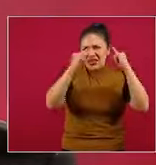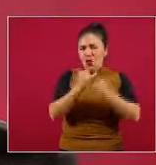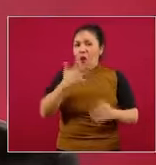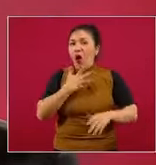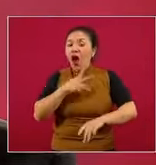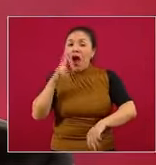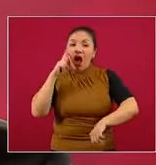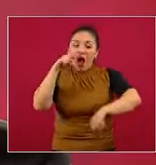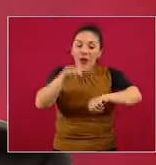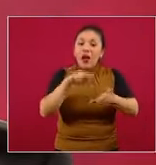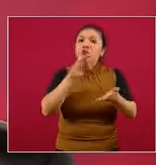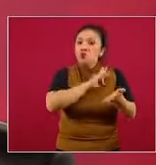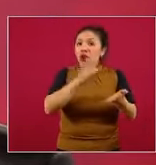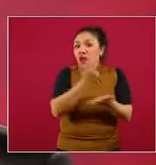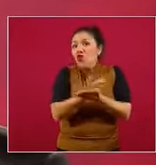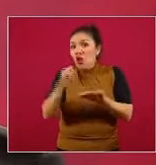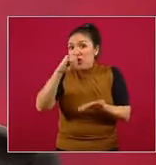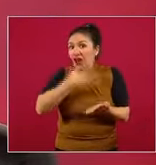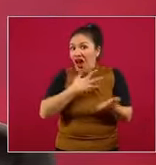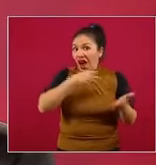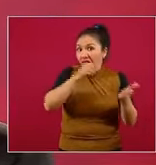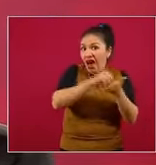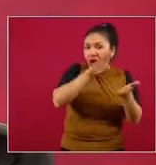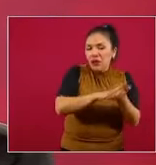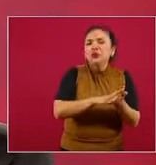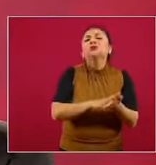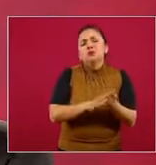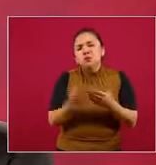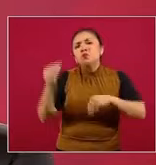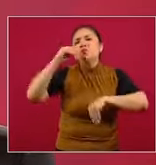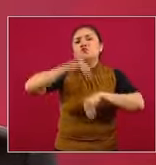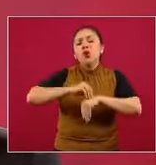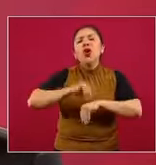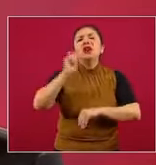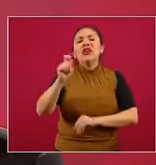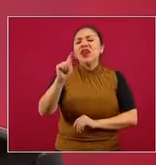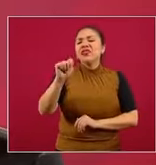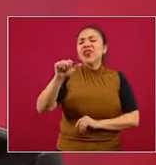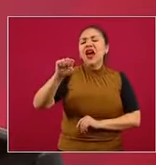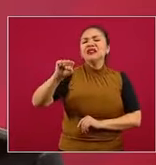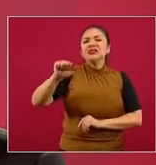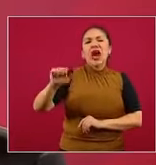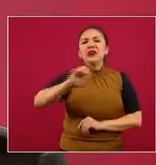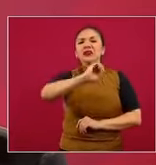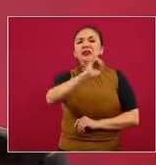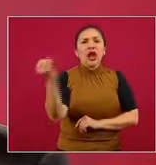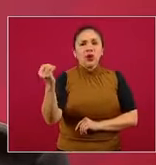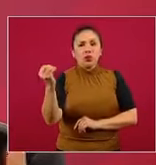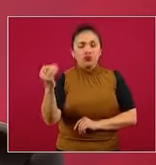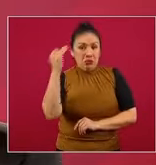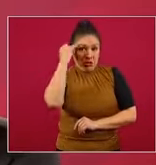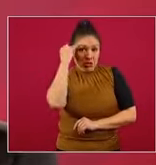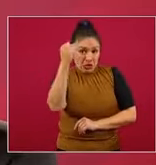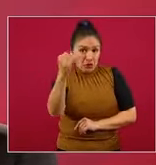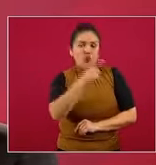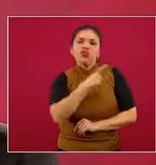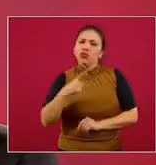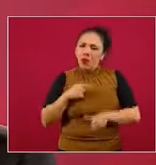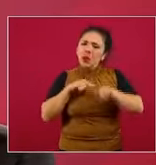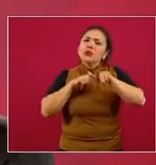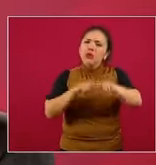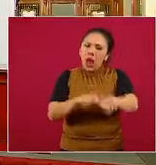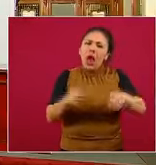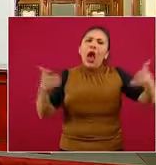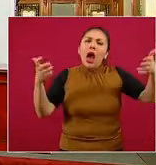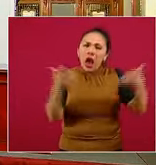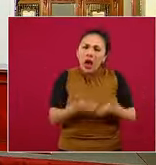contempla el cobro de cuotas, es que se establece una tasa cero. Por un tiempo se tendrá que seguir haciendo